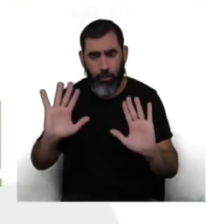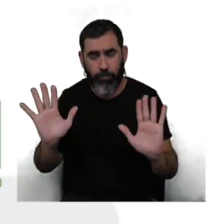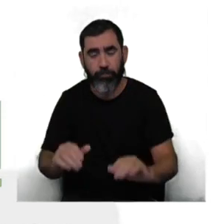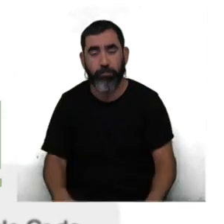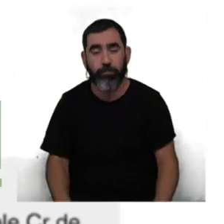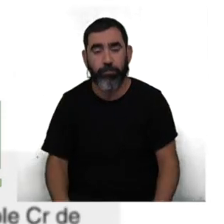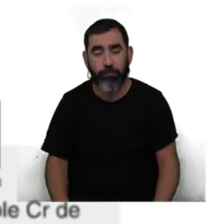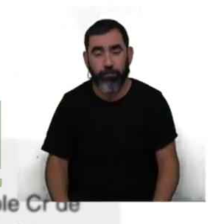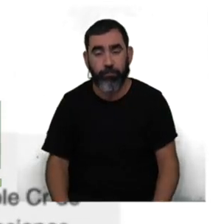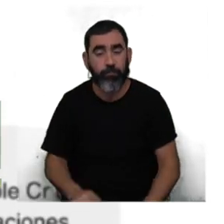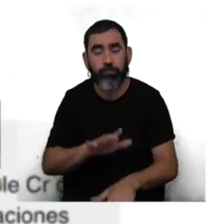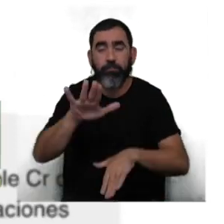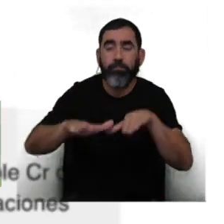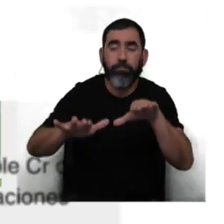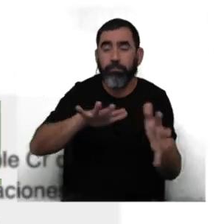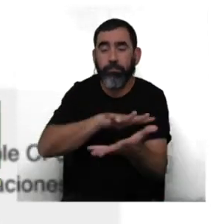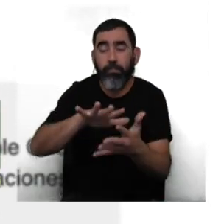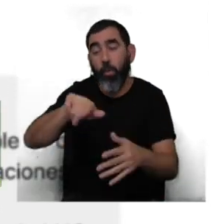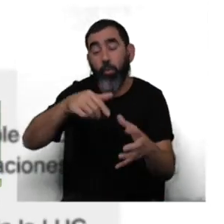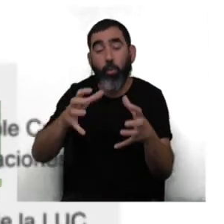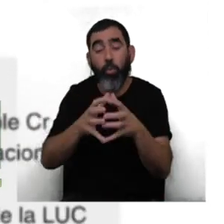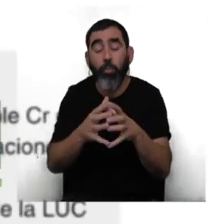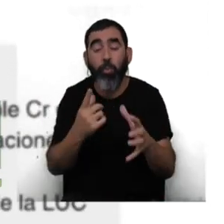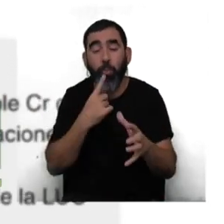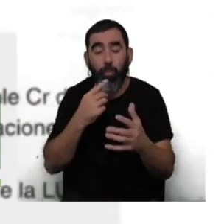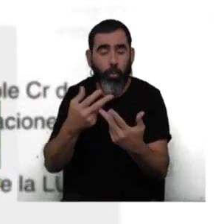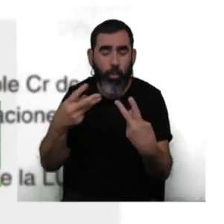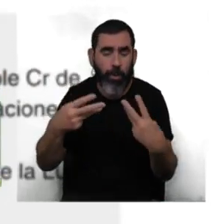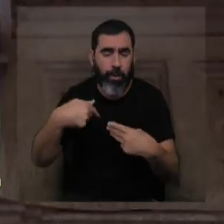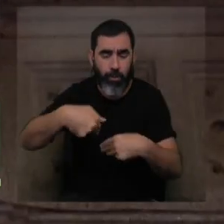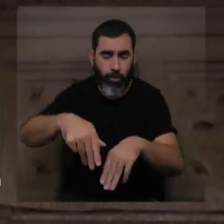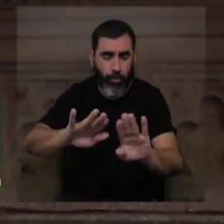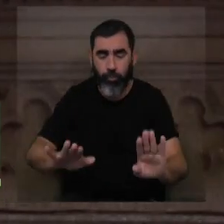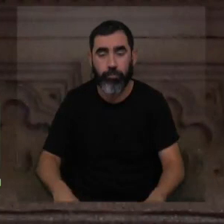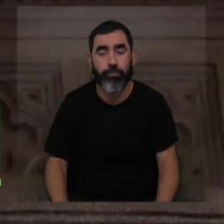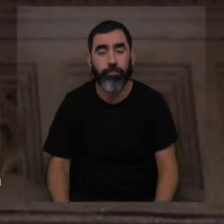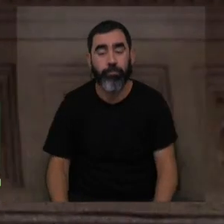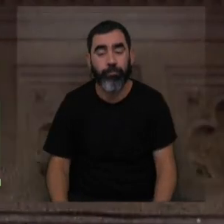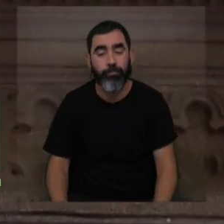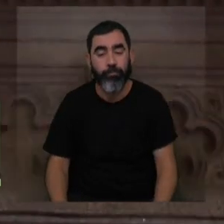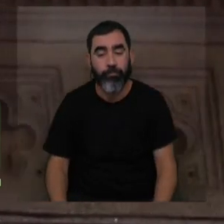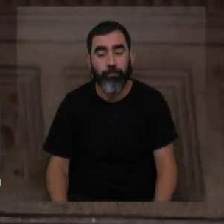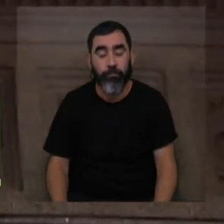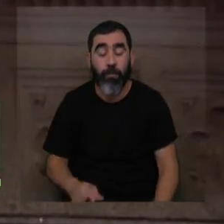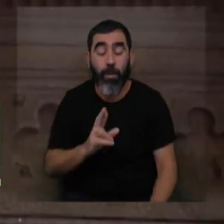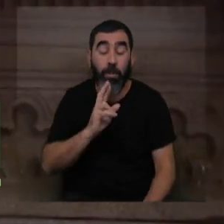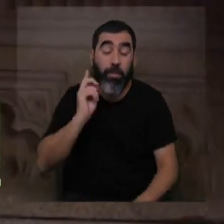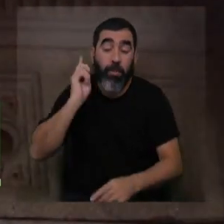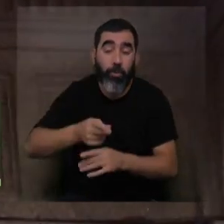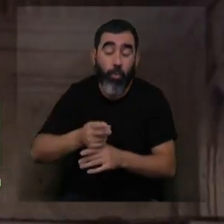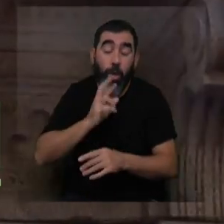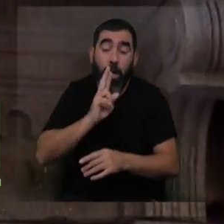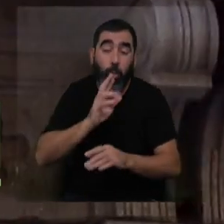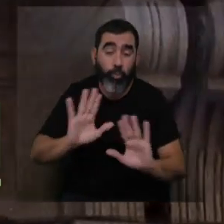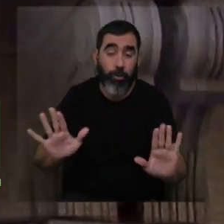medida condicionar al resto del partido en cualquier tipo de derivación política, así que tomó la decisión de